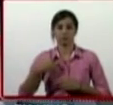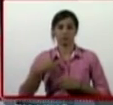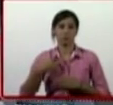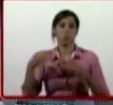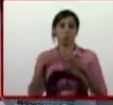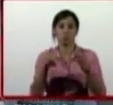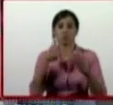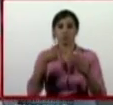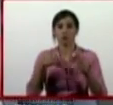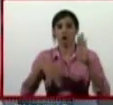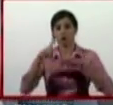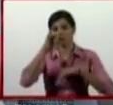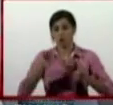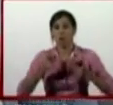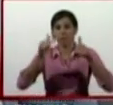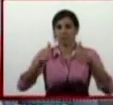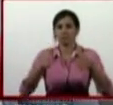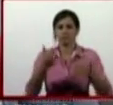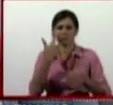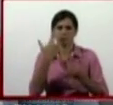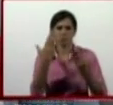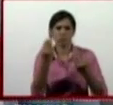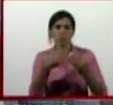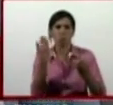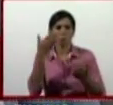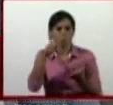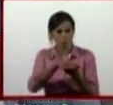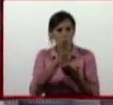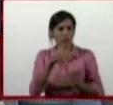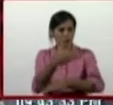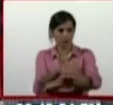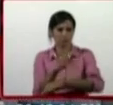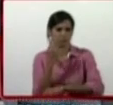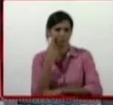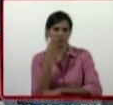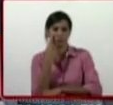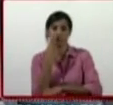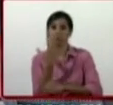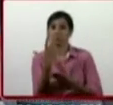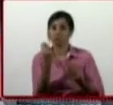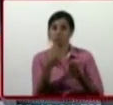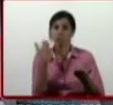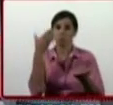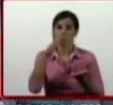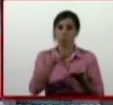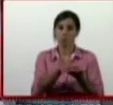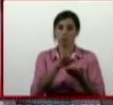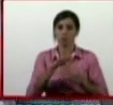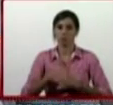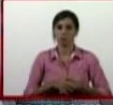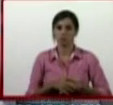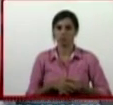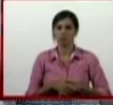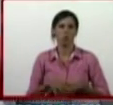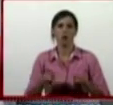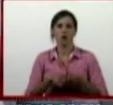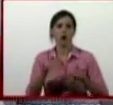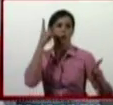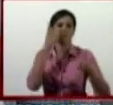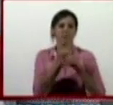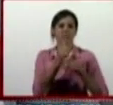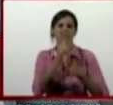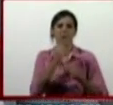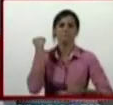Y en la calle vi muchos compañeros caer, muchos, muchos, muchos. Y allí había como una competencia, ¿quién matará